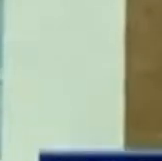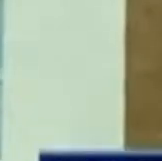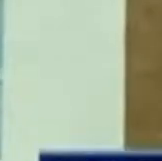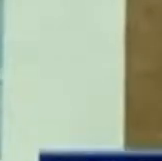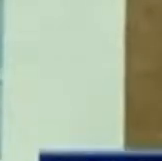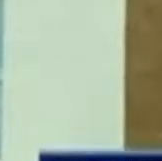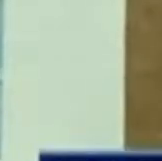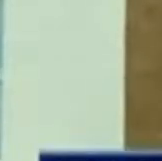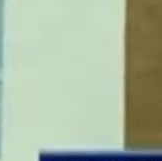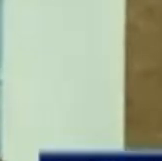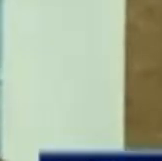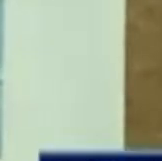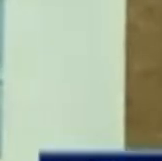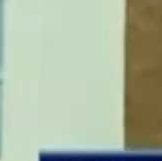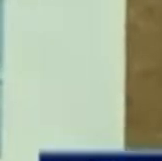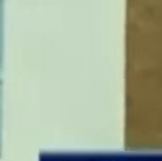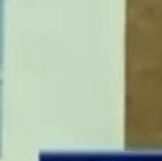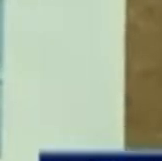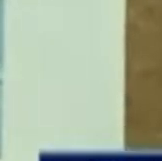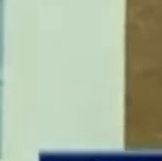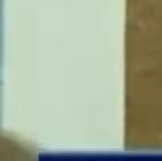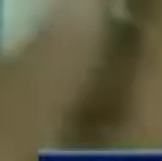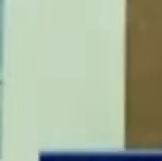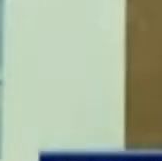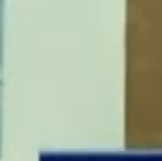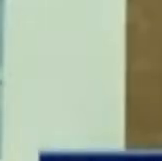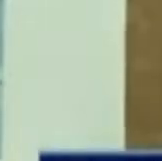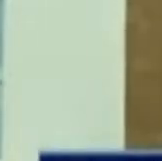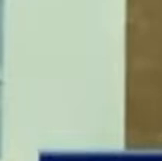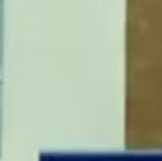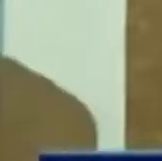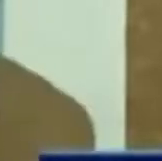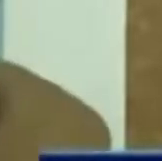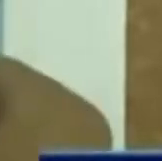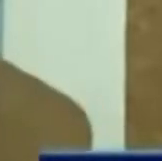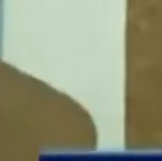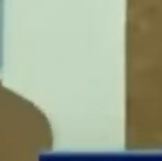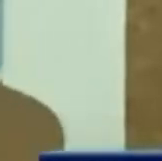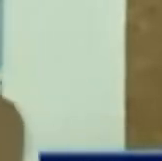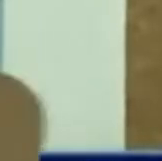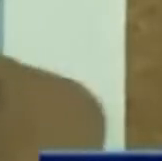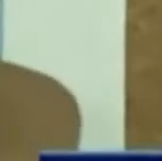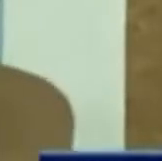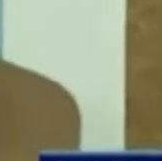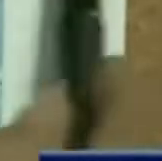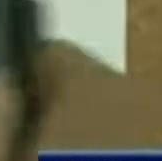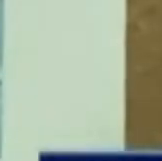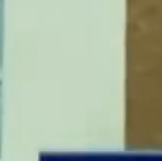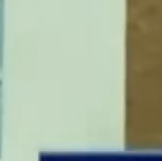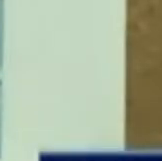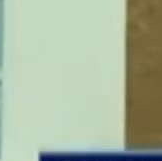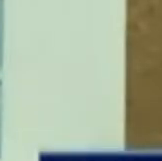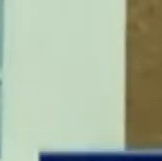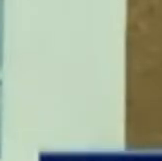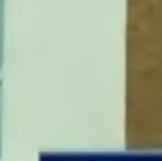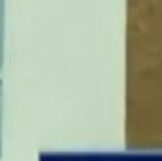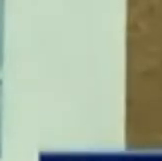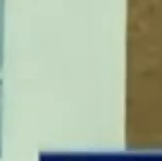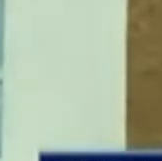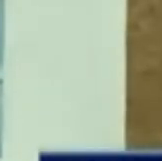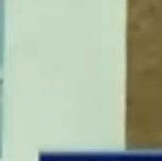se resuelve con neuronas perdón el cambio político se resuelve con neuronas y no con hormonas